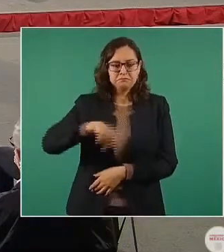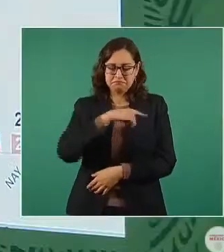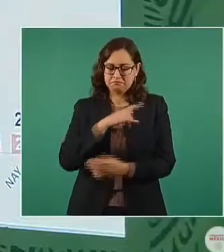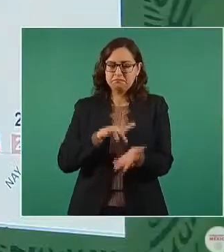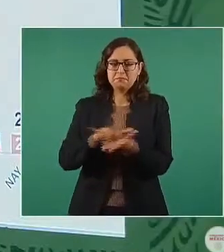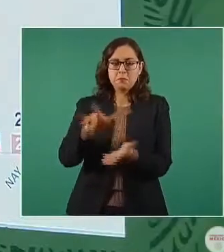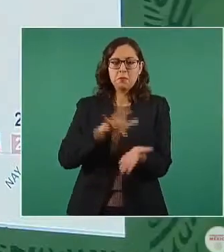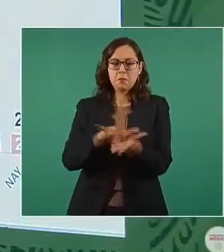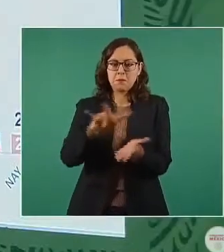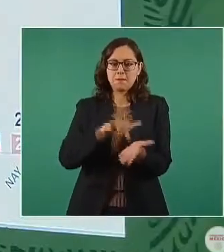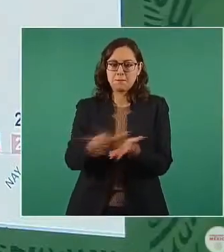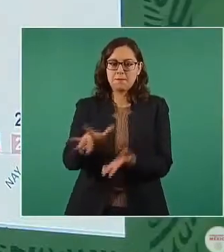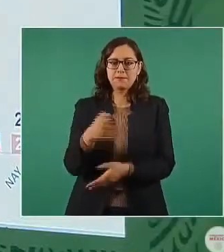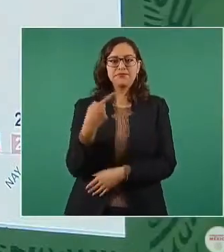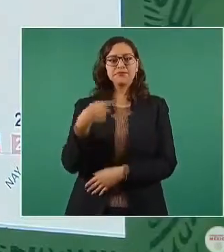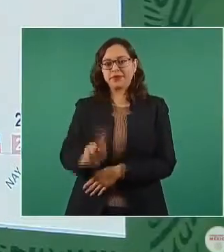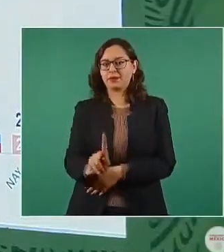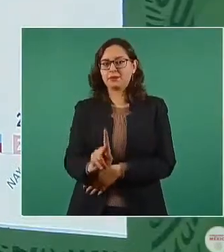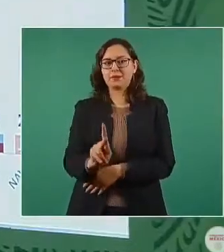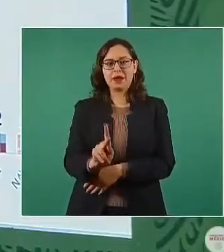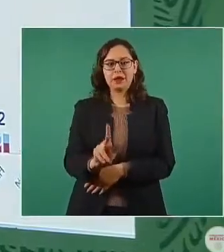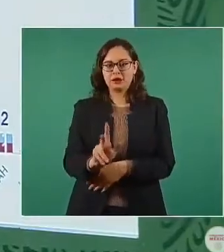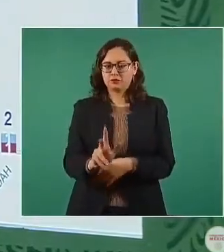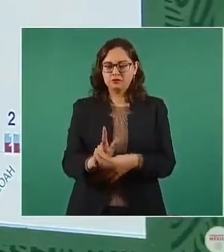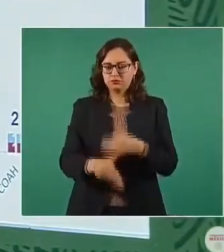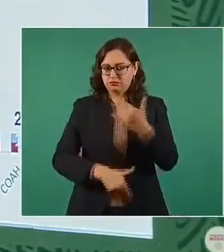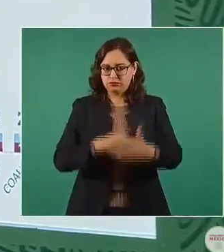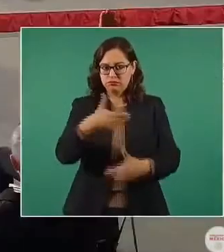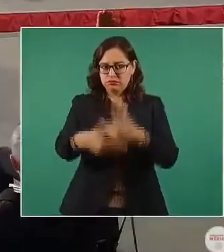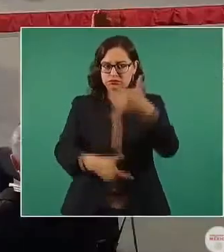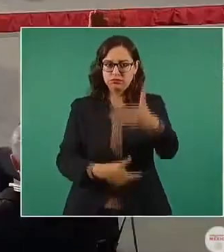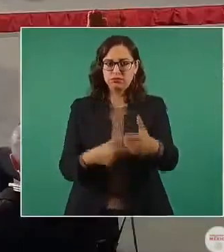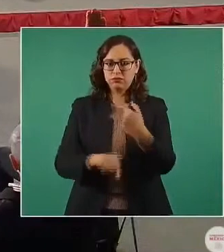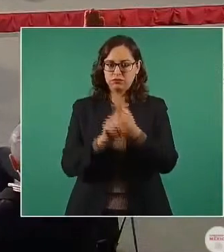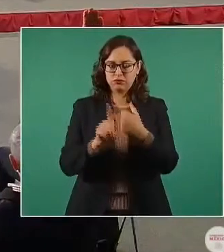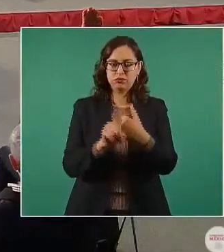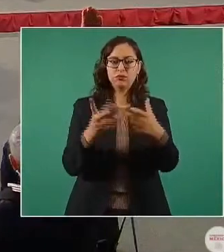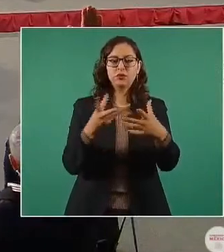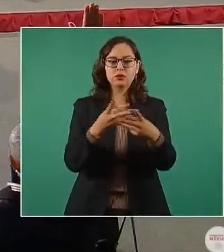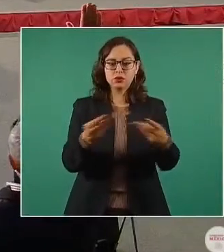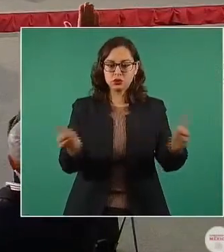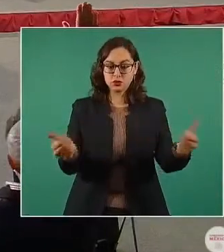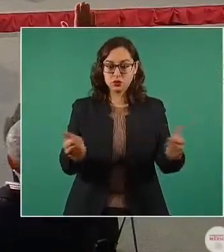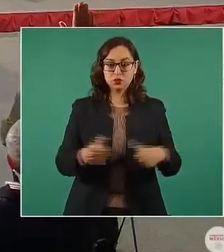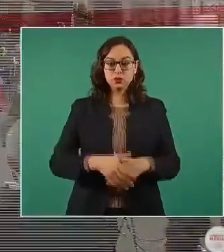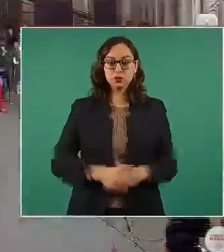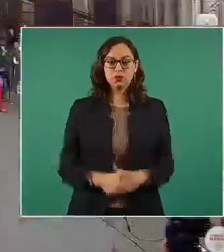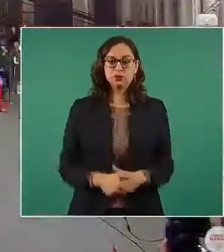Pero no polemizar, vamos a buscar la forma de resolver.